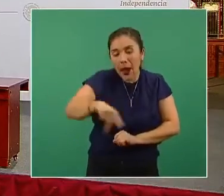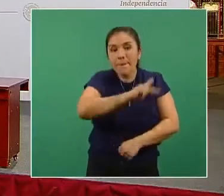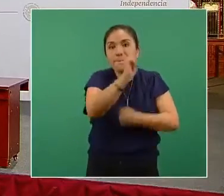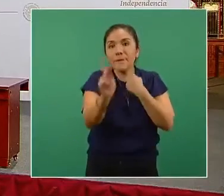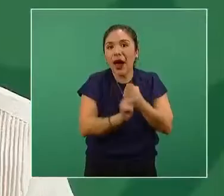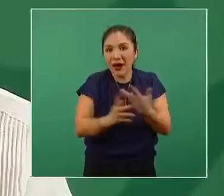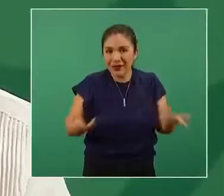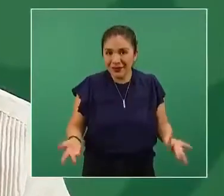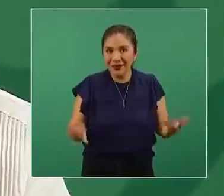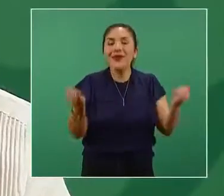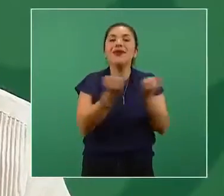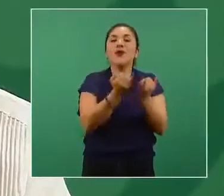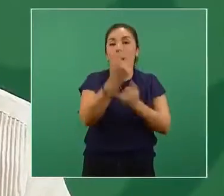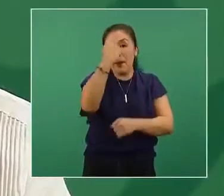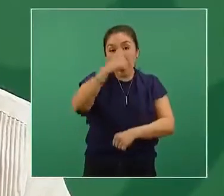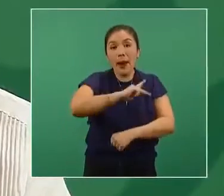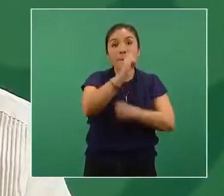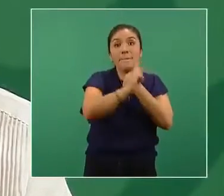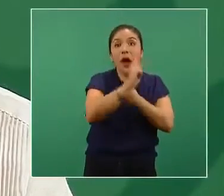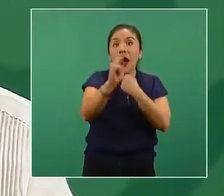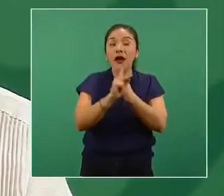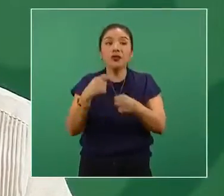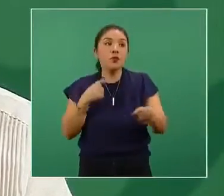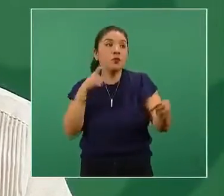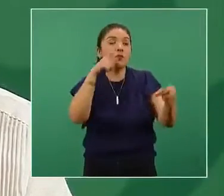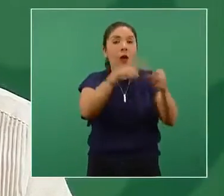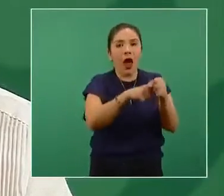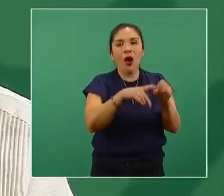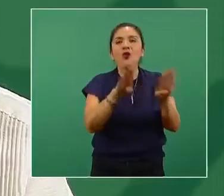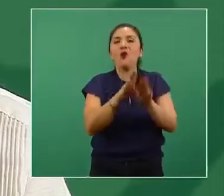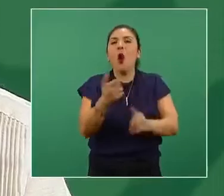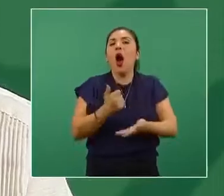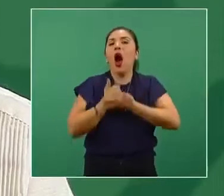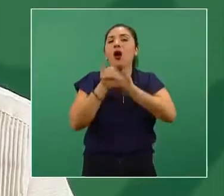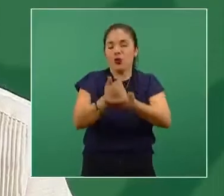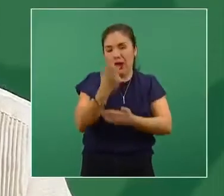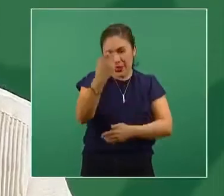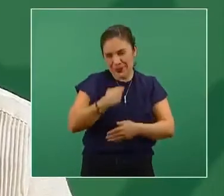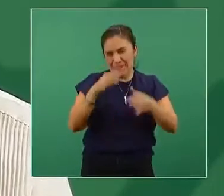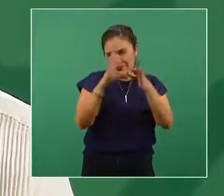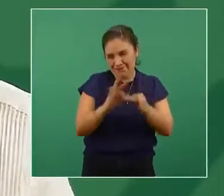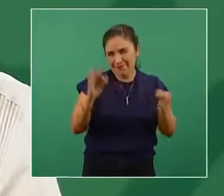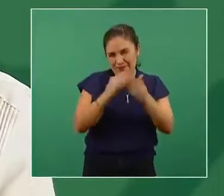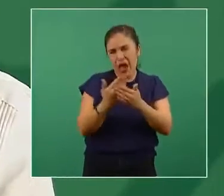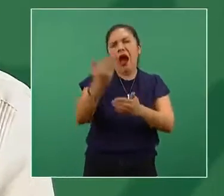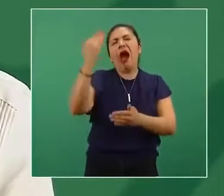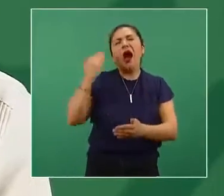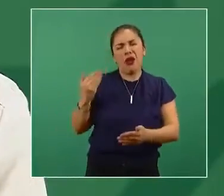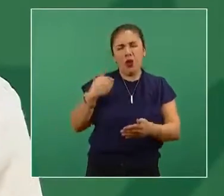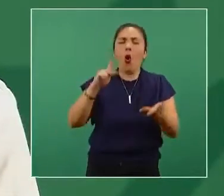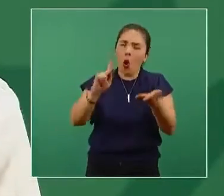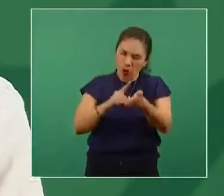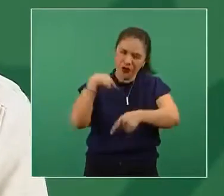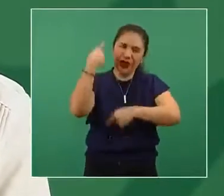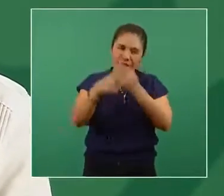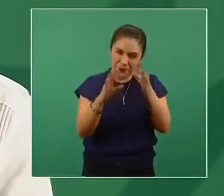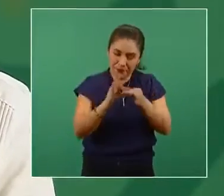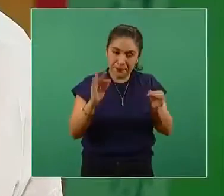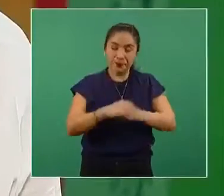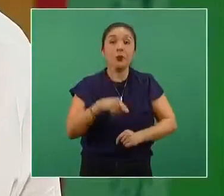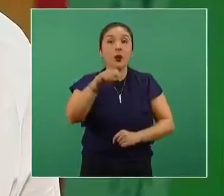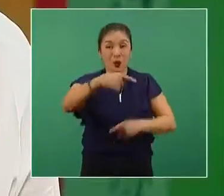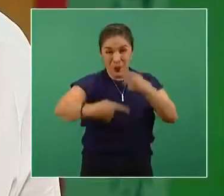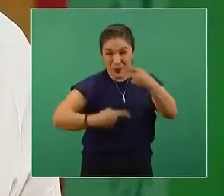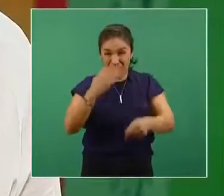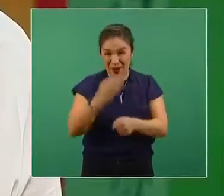pero también para los países que nos inscribimos en el mecanismo. Eso quería recordar, ya lo hemos comentado en alguna ocasión. Regresando a la pregunta